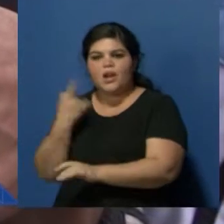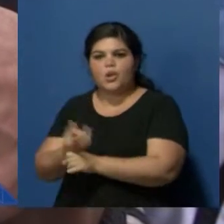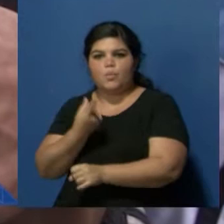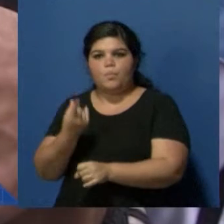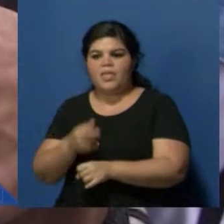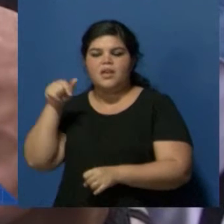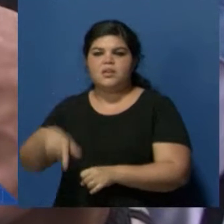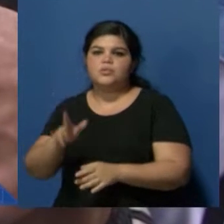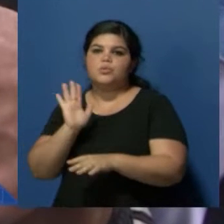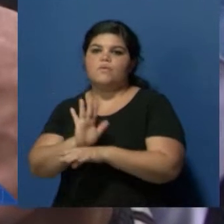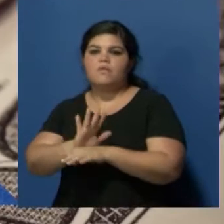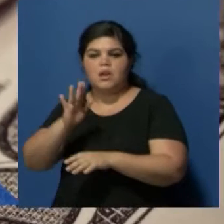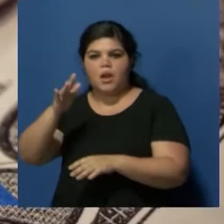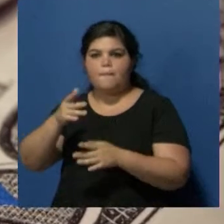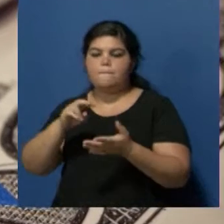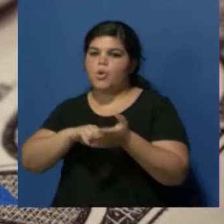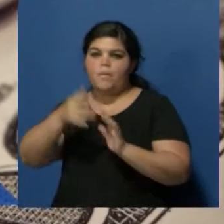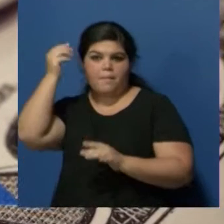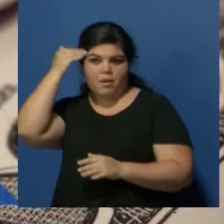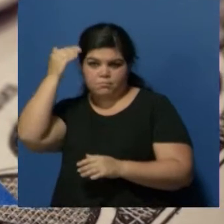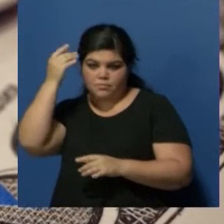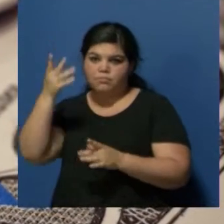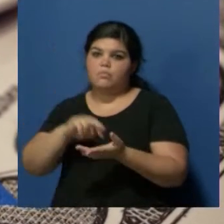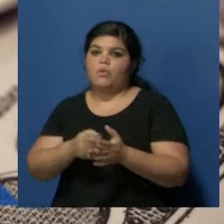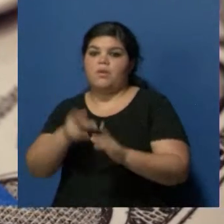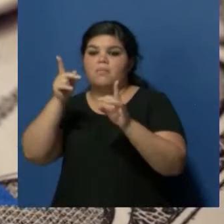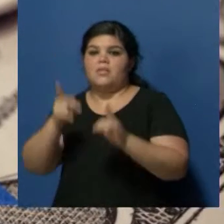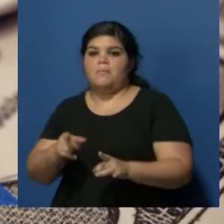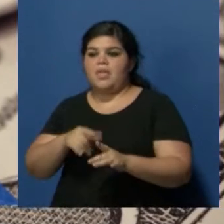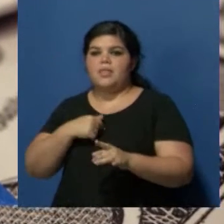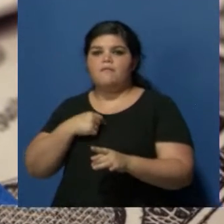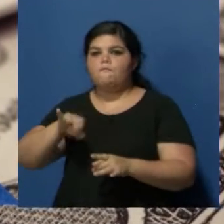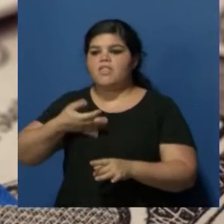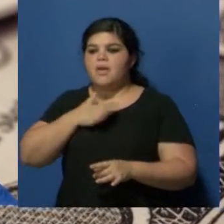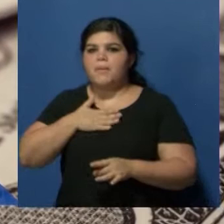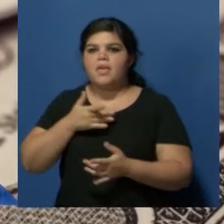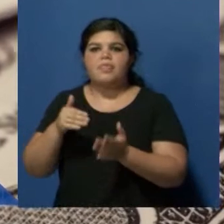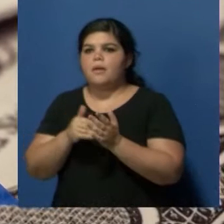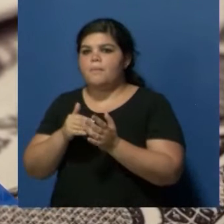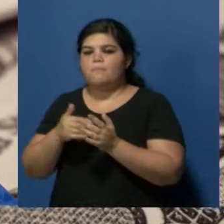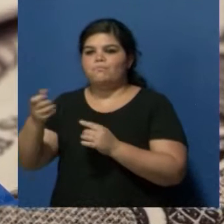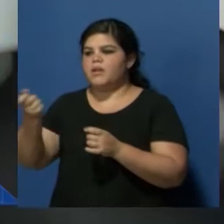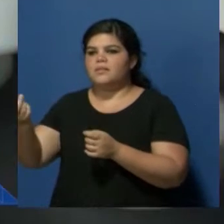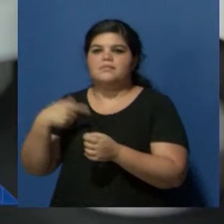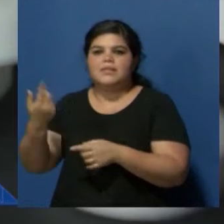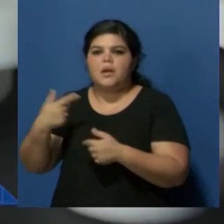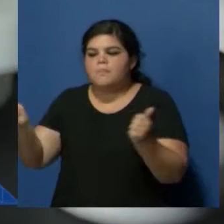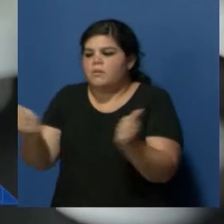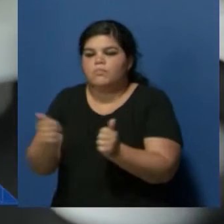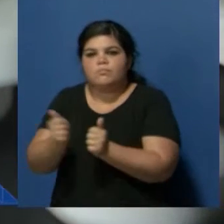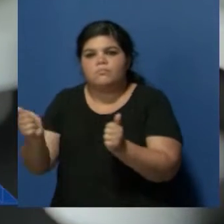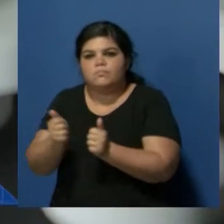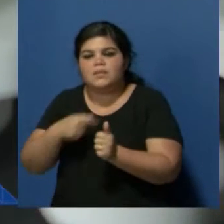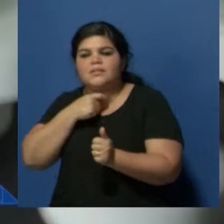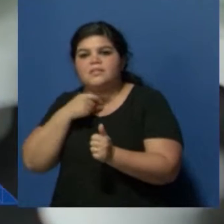patológicas, en donde alguien hace depender su vida de la vida de este otro. Claro. Y bueno, y hay un montón de efectos, digamos, que